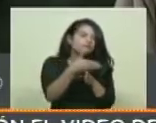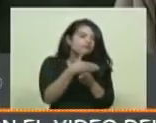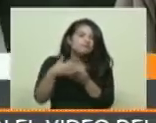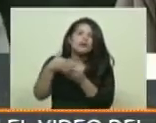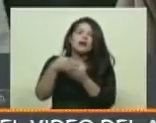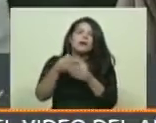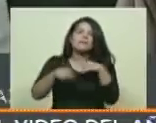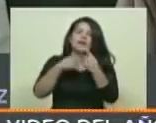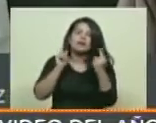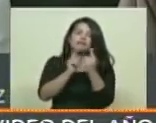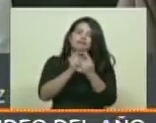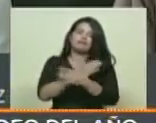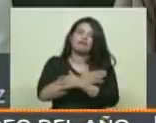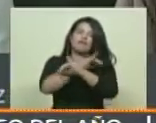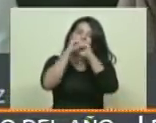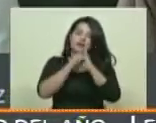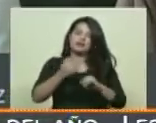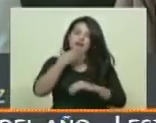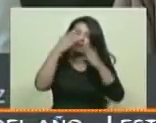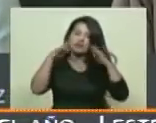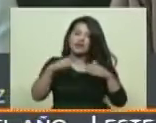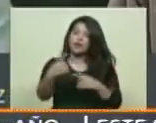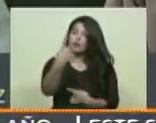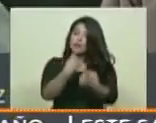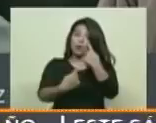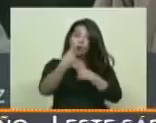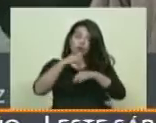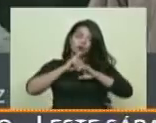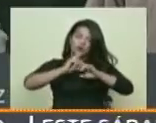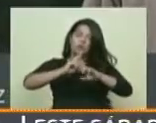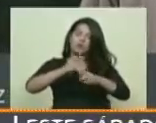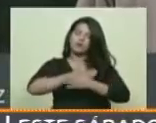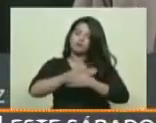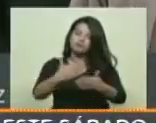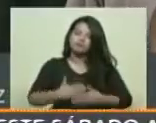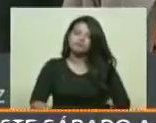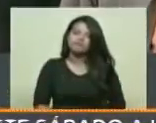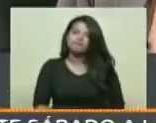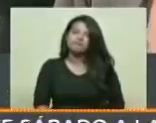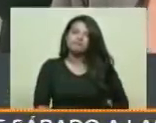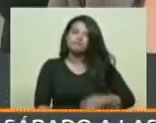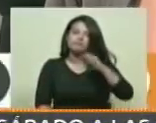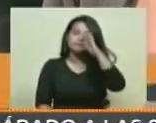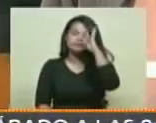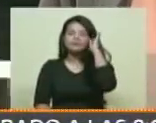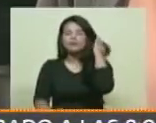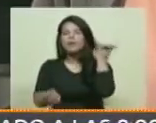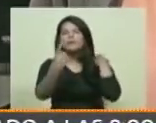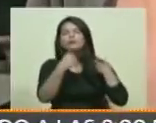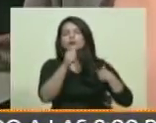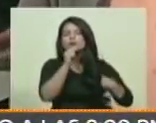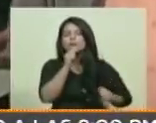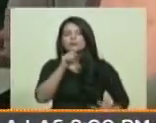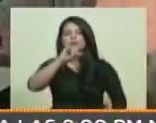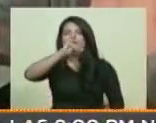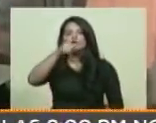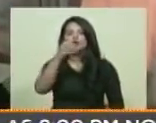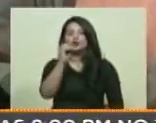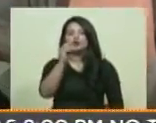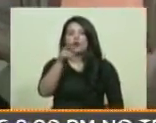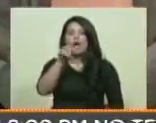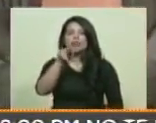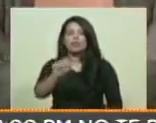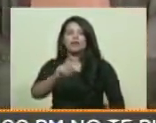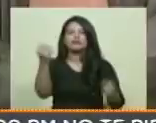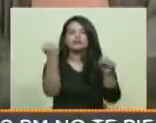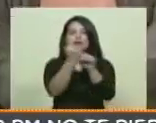darse una feliz Navidad. Con gusto contestaremos las preguntas a que hubiese lugar. La primera pregunta la formula Joan Álvarez, de